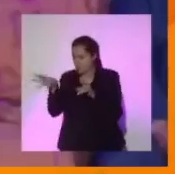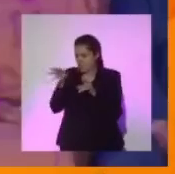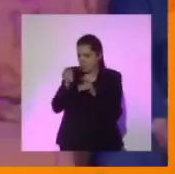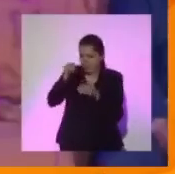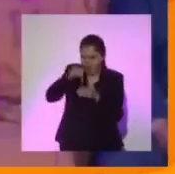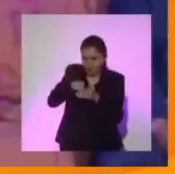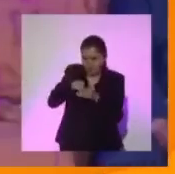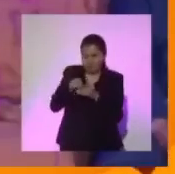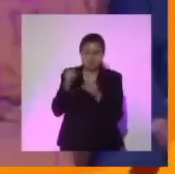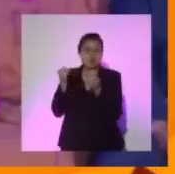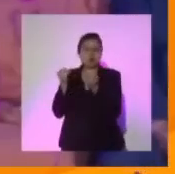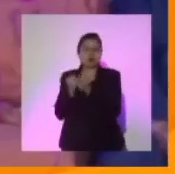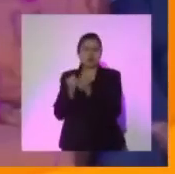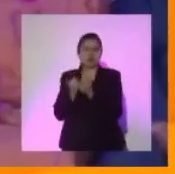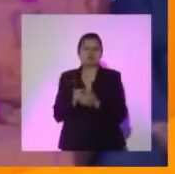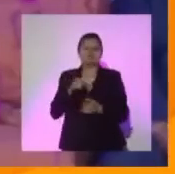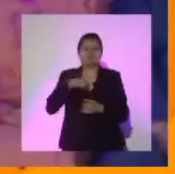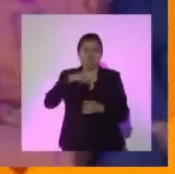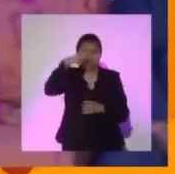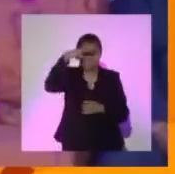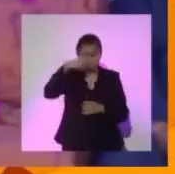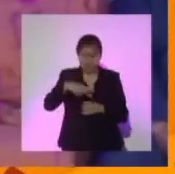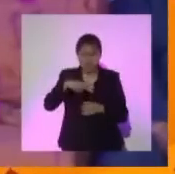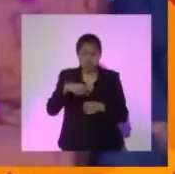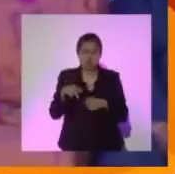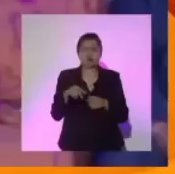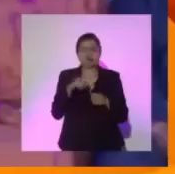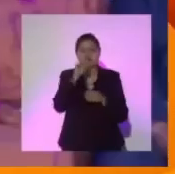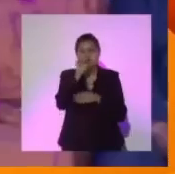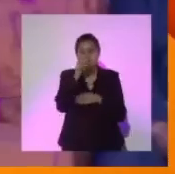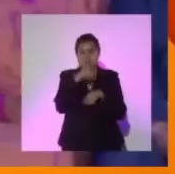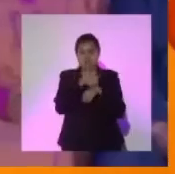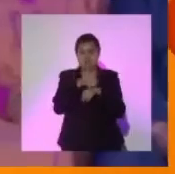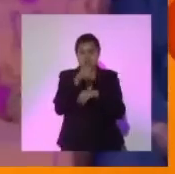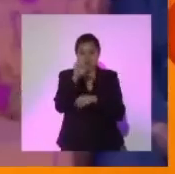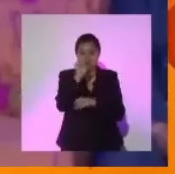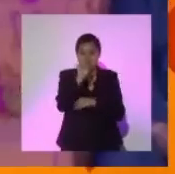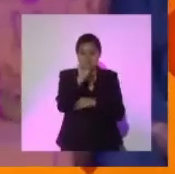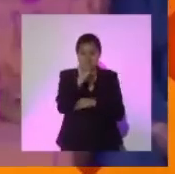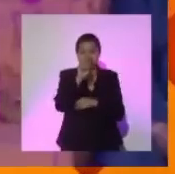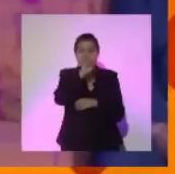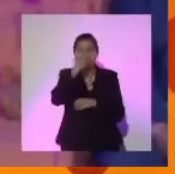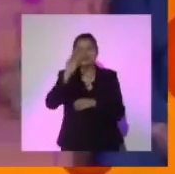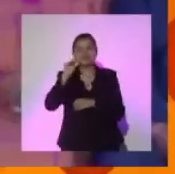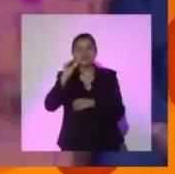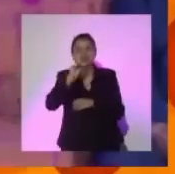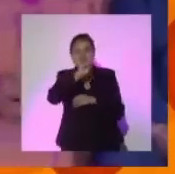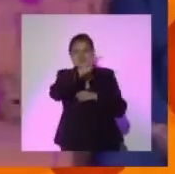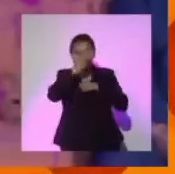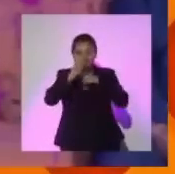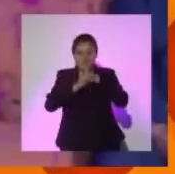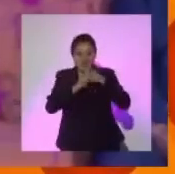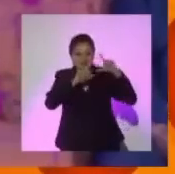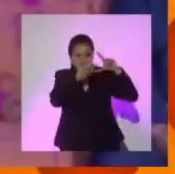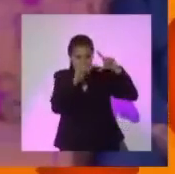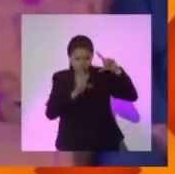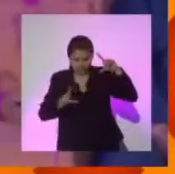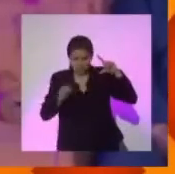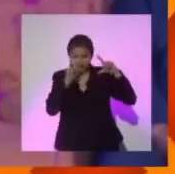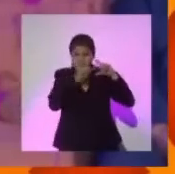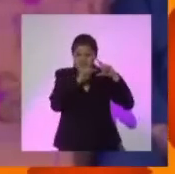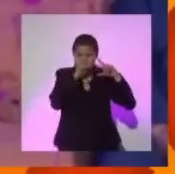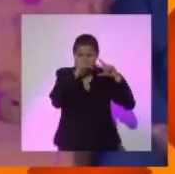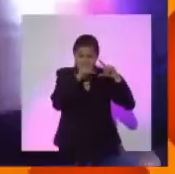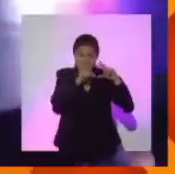económica hasta esta administración tiene un auge importante quién lleva ese auge pues lo lleva taibo y además de taibo está la brigada para la